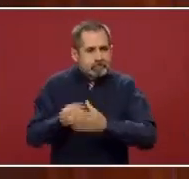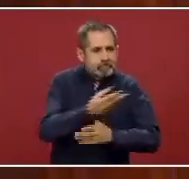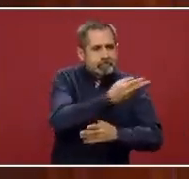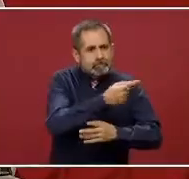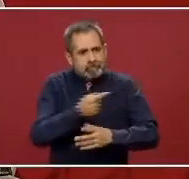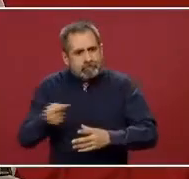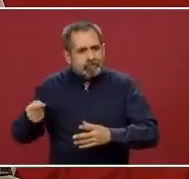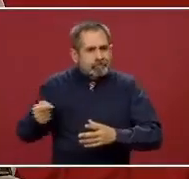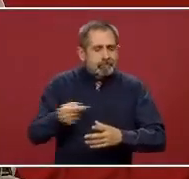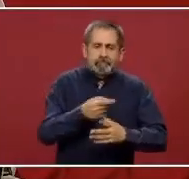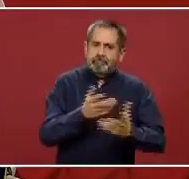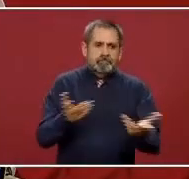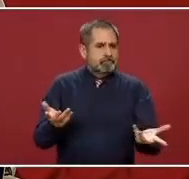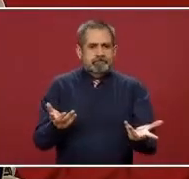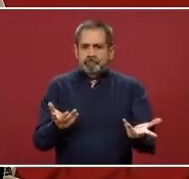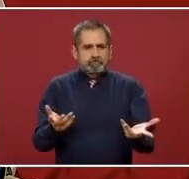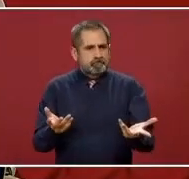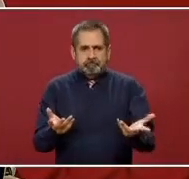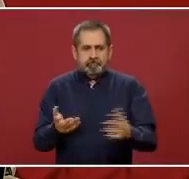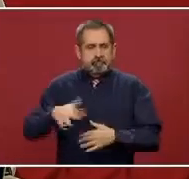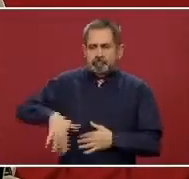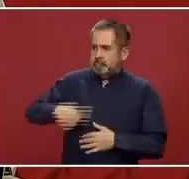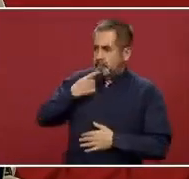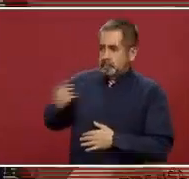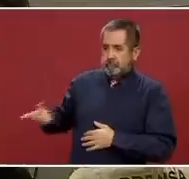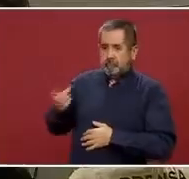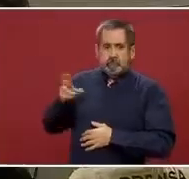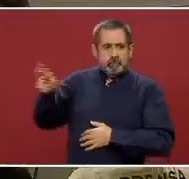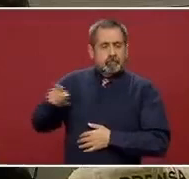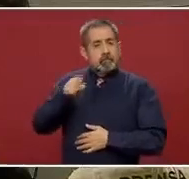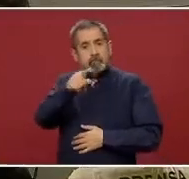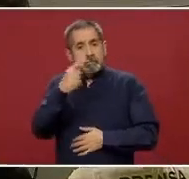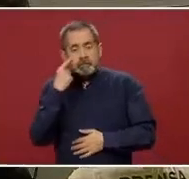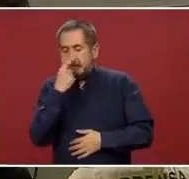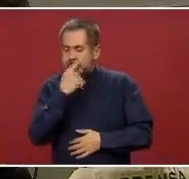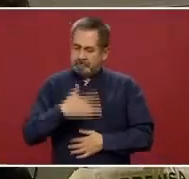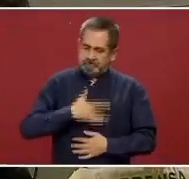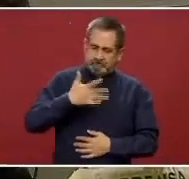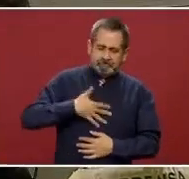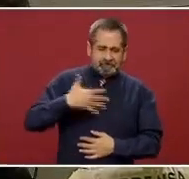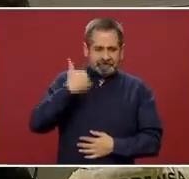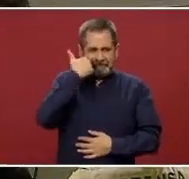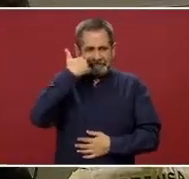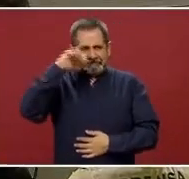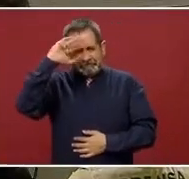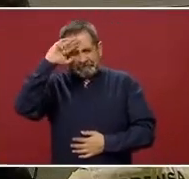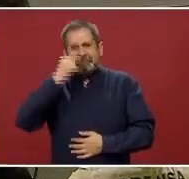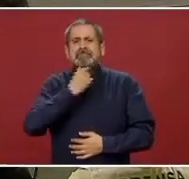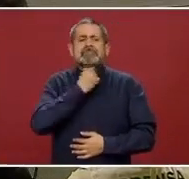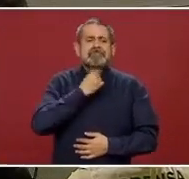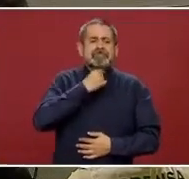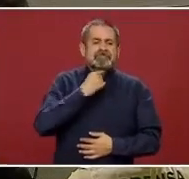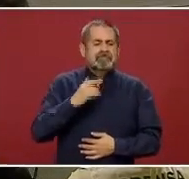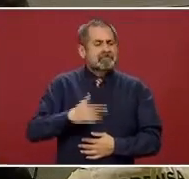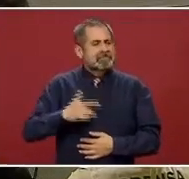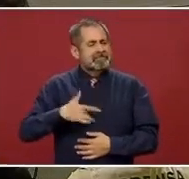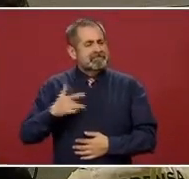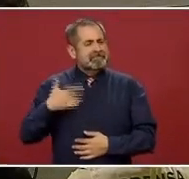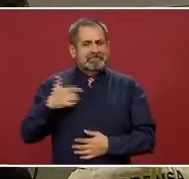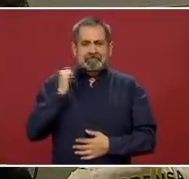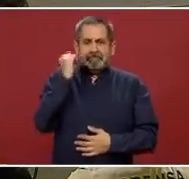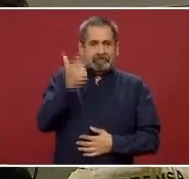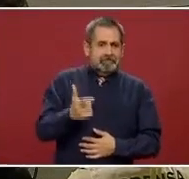y como decía el doctor López-Gatell, si tienes síntomas, signos de la infección por el coronavirus